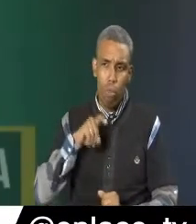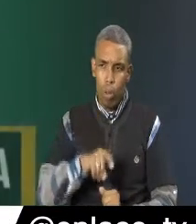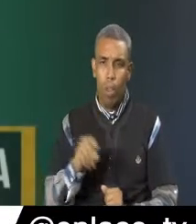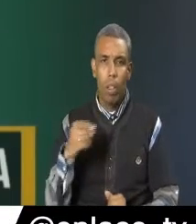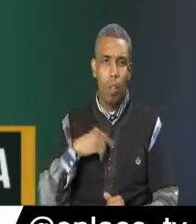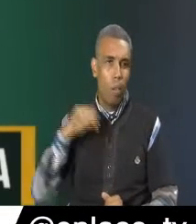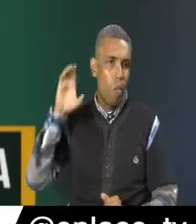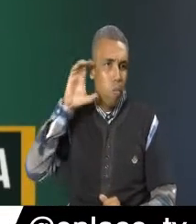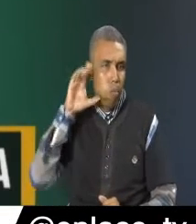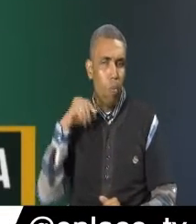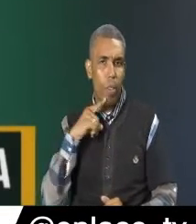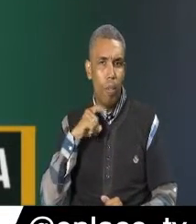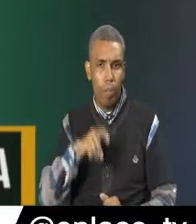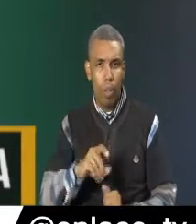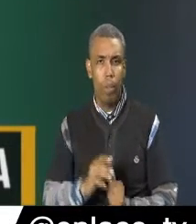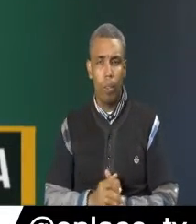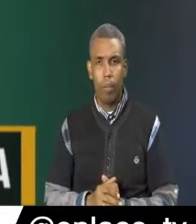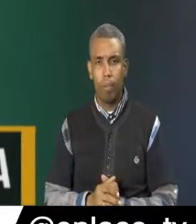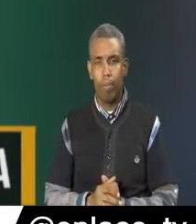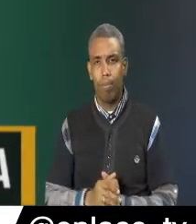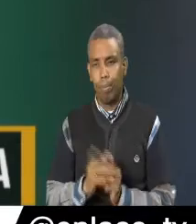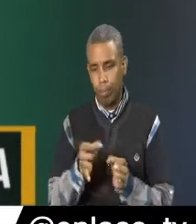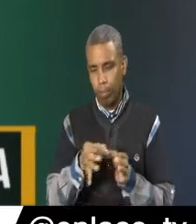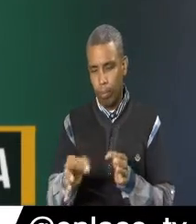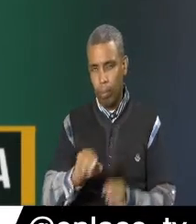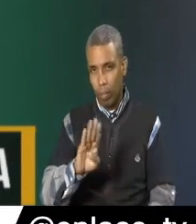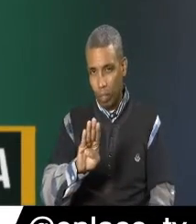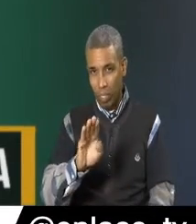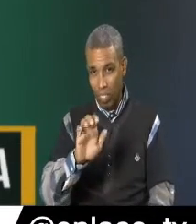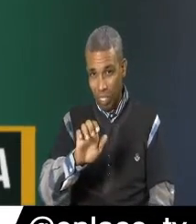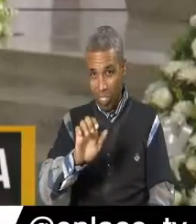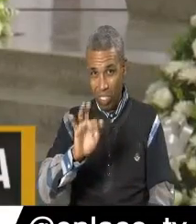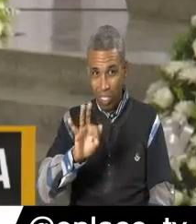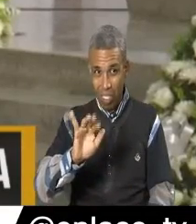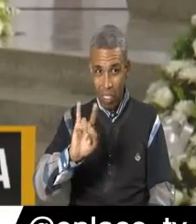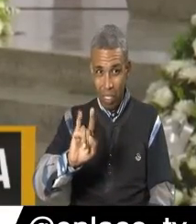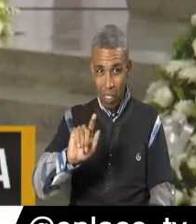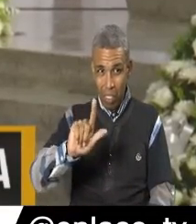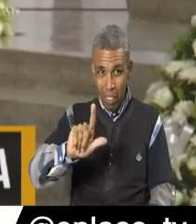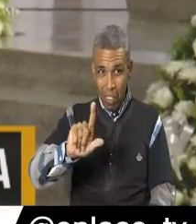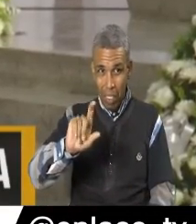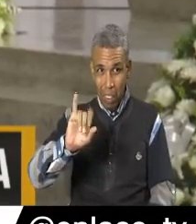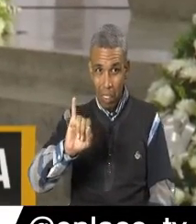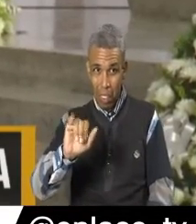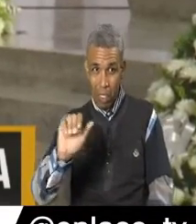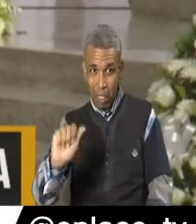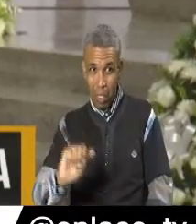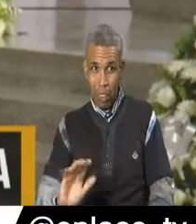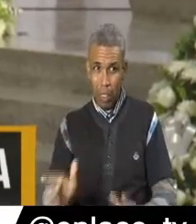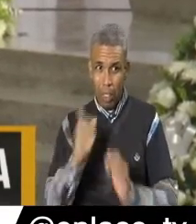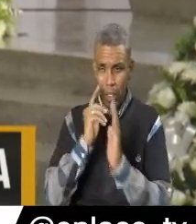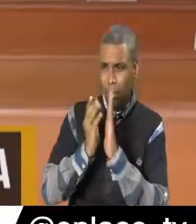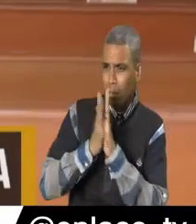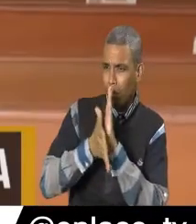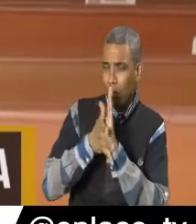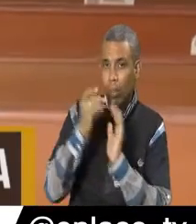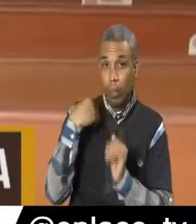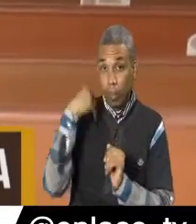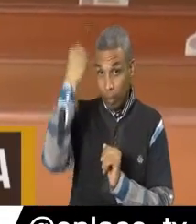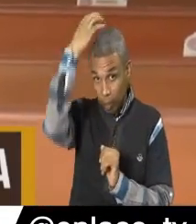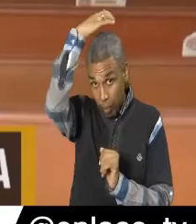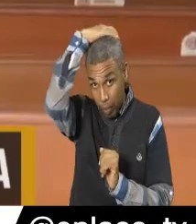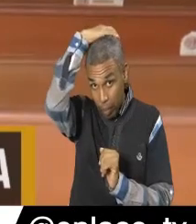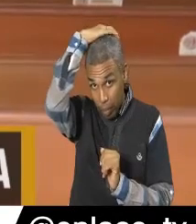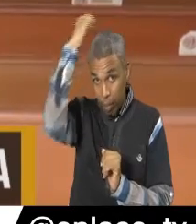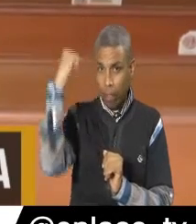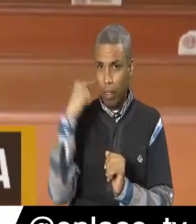donde había sido trasladado desde Betulia, municipio de Santander, donde oficiaba como párroco. Sobre este triste hecho se ha referido el obispo de Barranca Bermeja, Monseñor